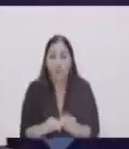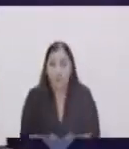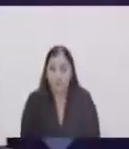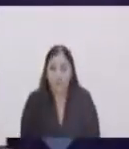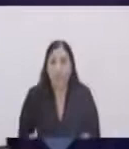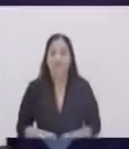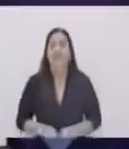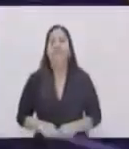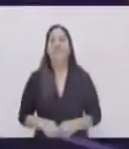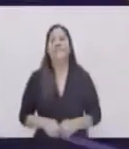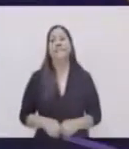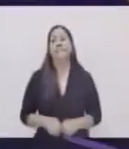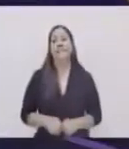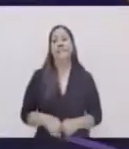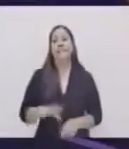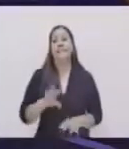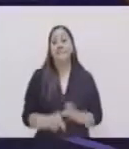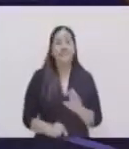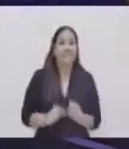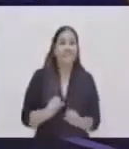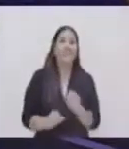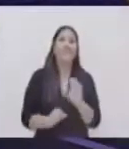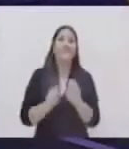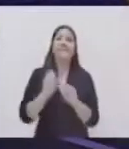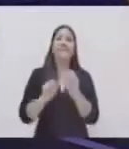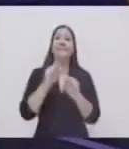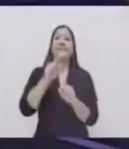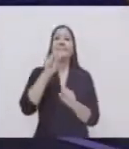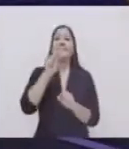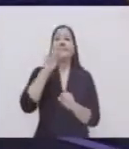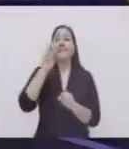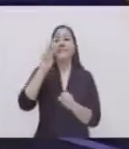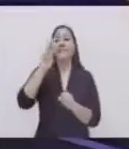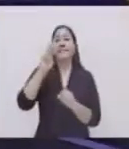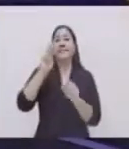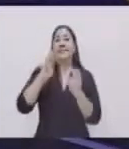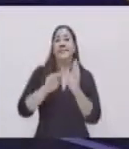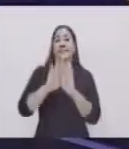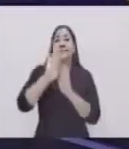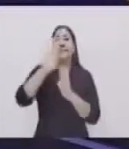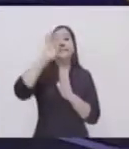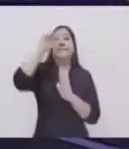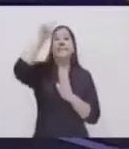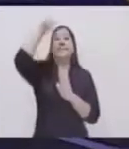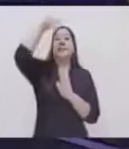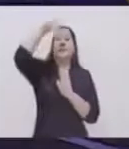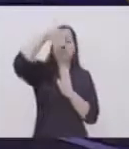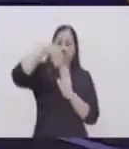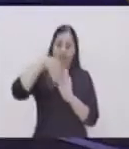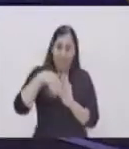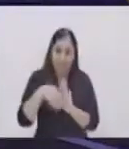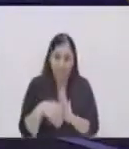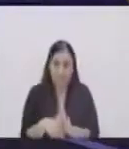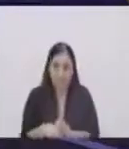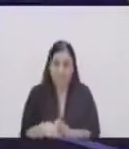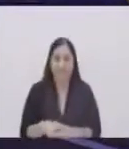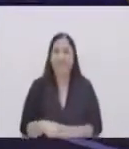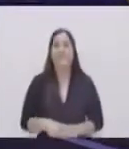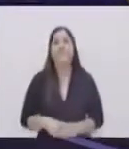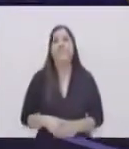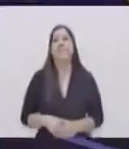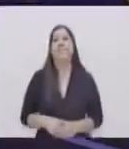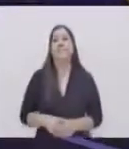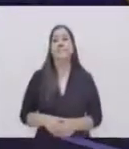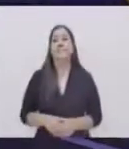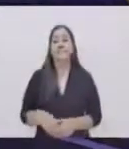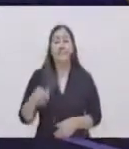súbela otra vez, bájala después. Sube la escalera, 1, 2, 3, súbela otra vez,